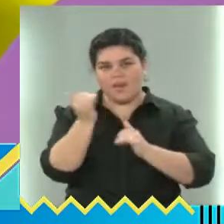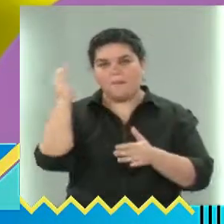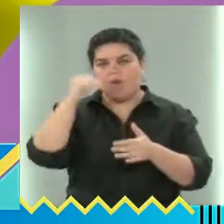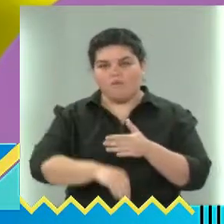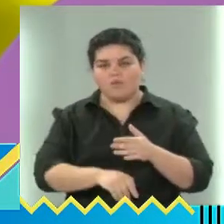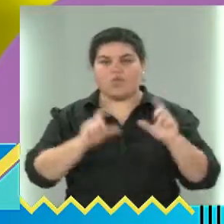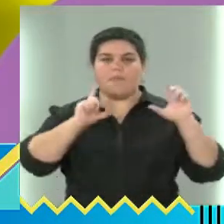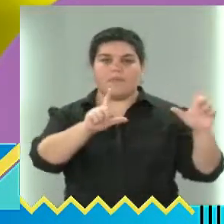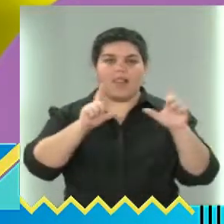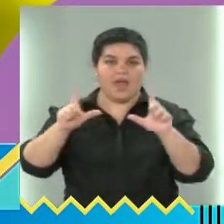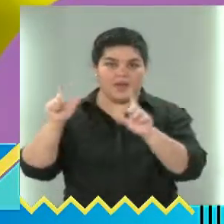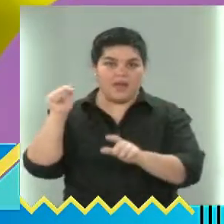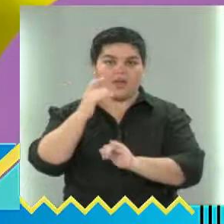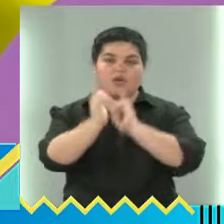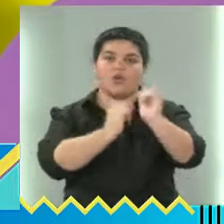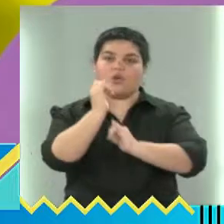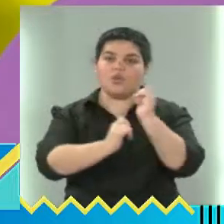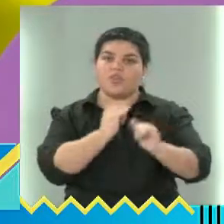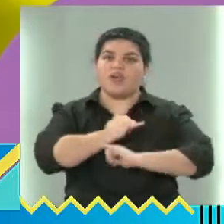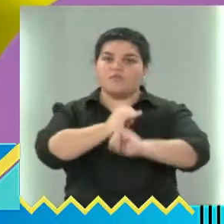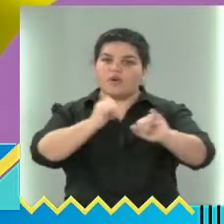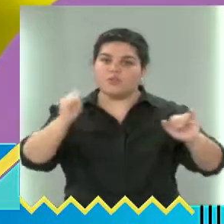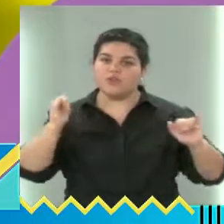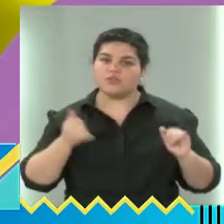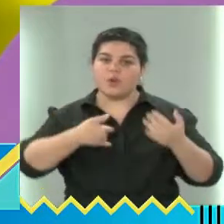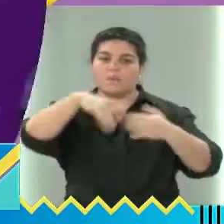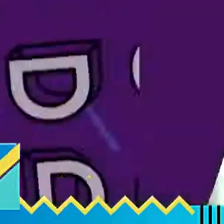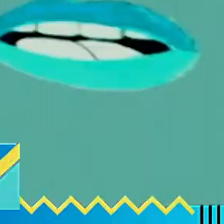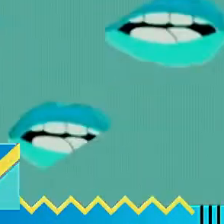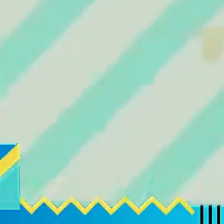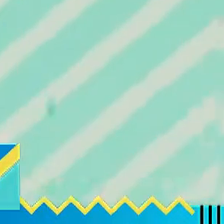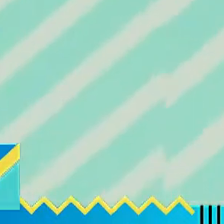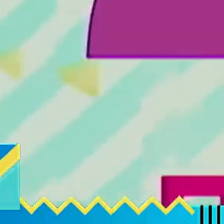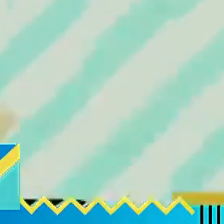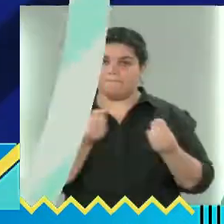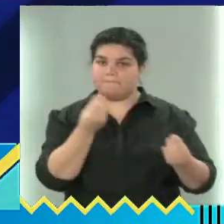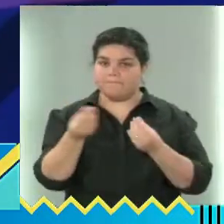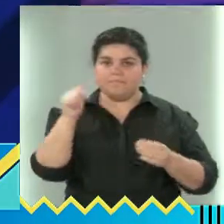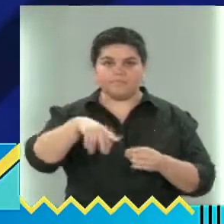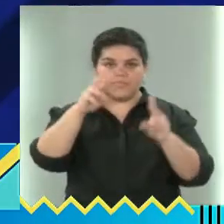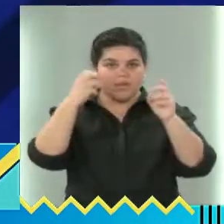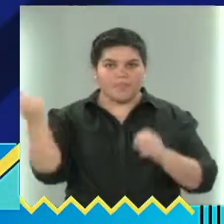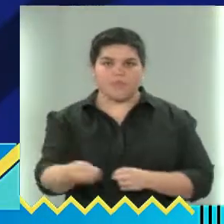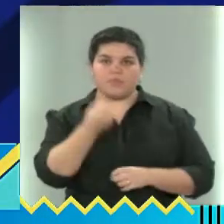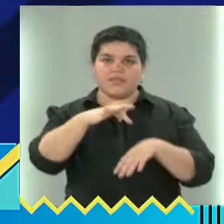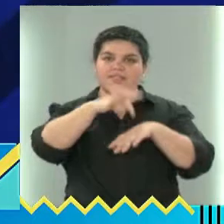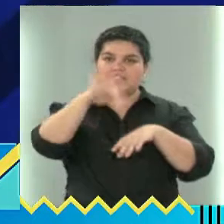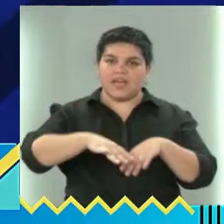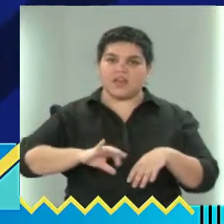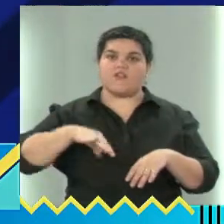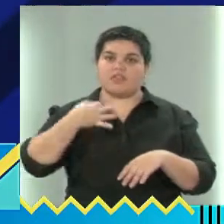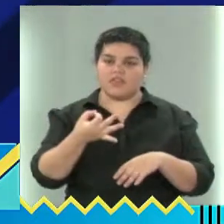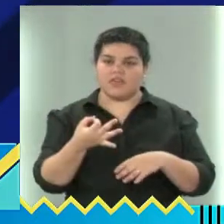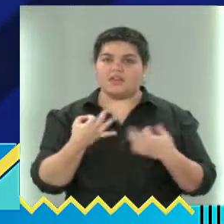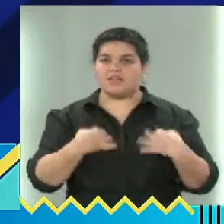para poder ampliar un poco más la información acerca de este hecho que es sumamente importante. Donar sangre salva vidas y lo decíamos